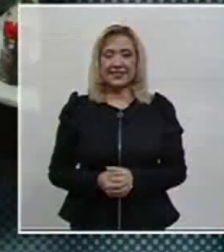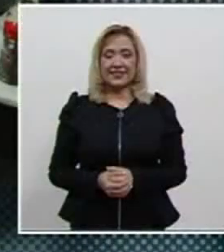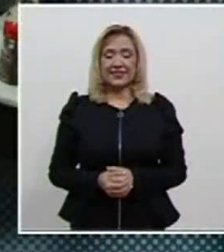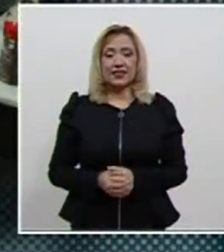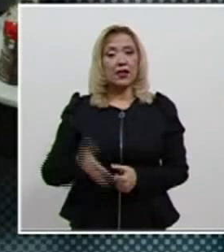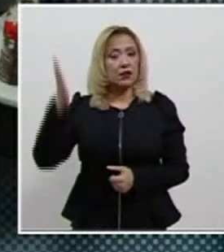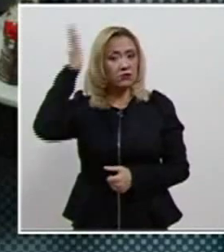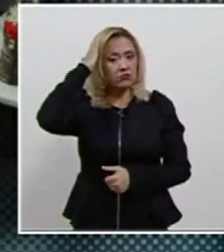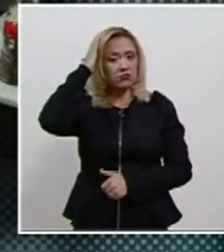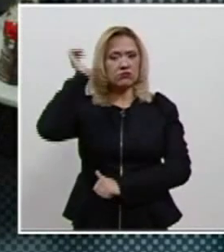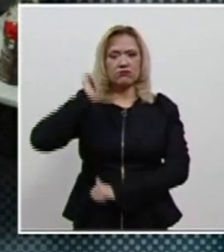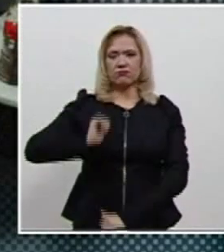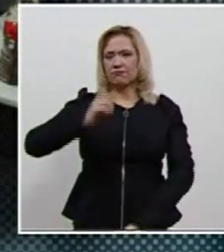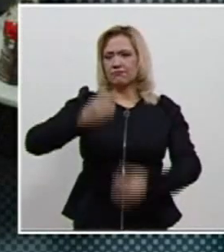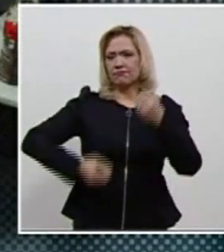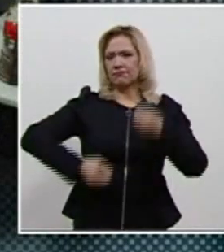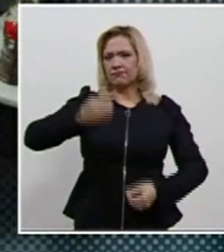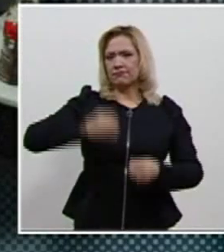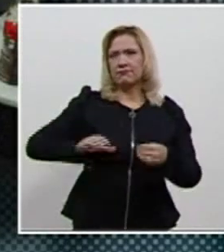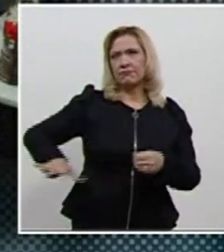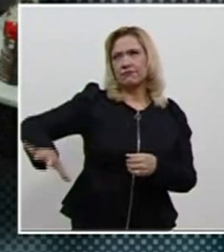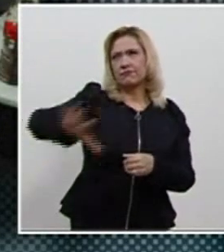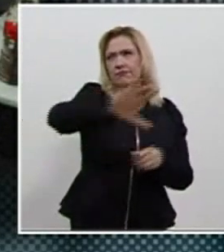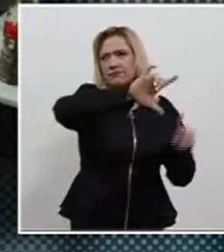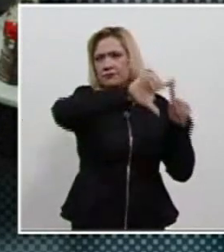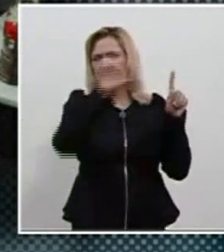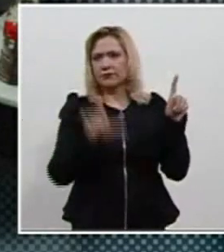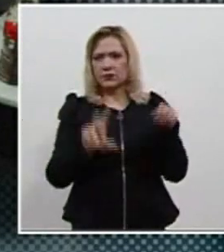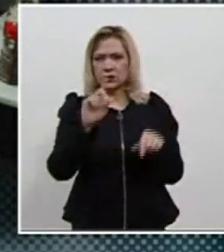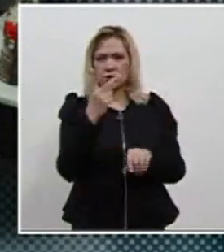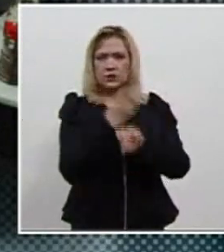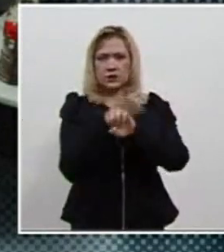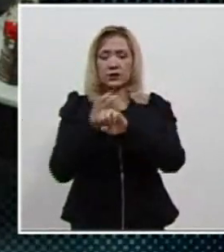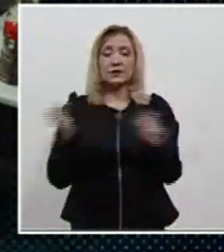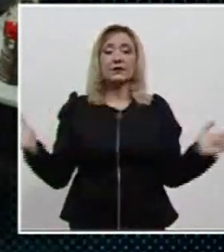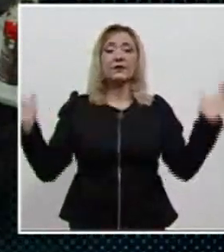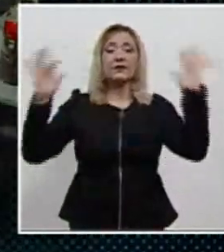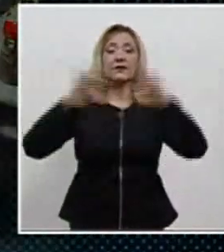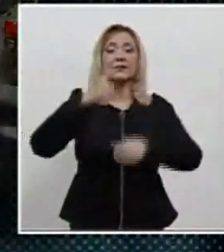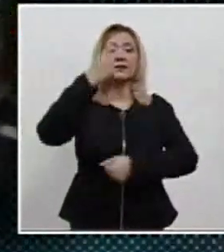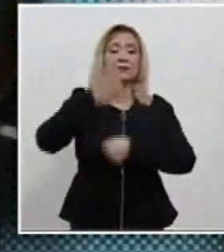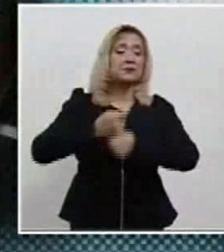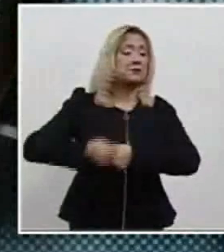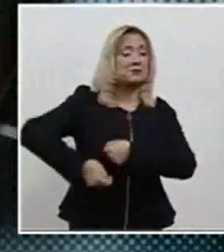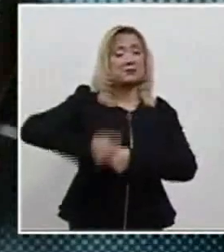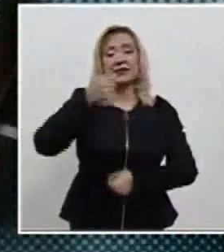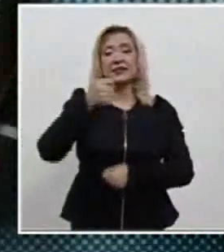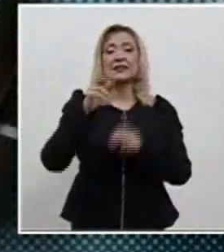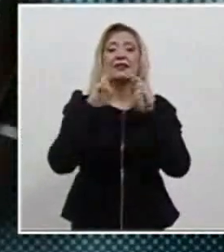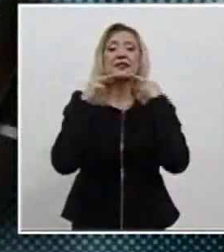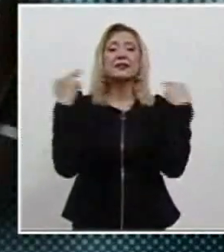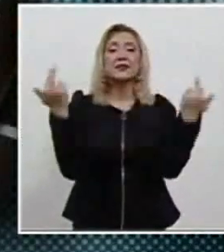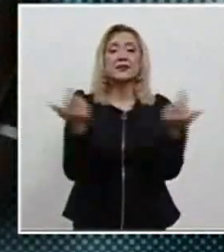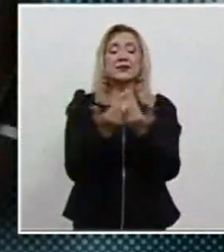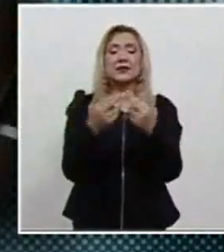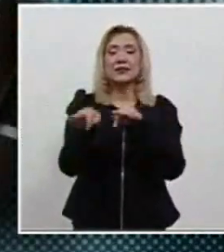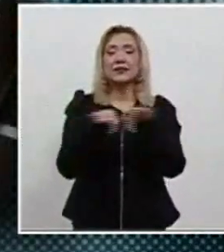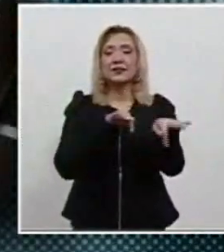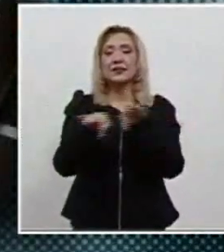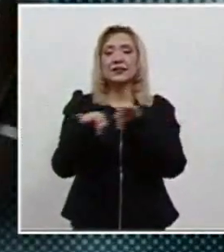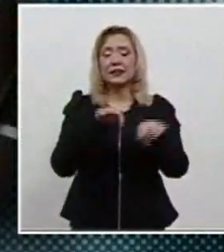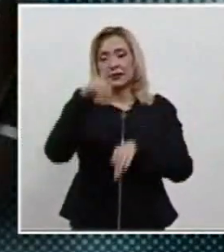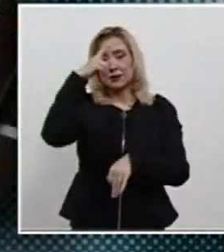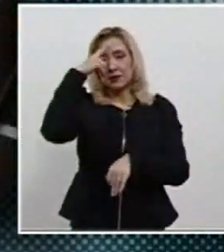Titulares de los poderes judiciales de todo el país participaron en la primera reunión de trabajo de la Comisión Nacional de